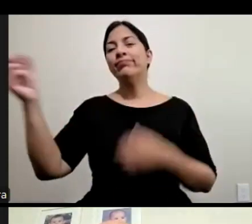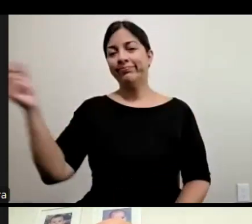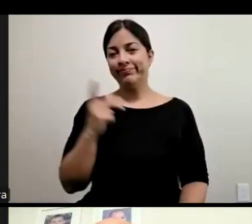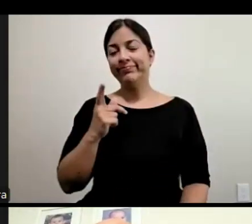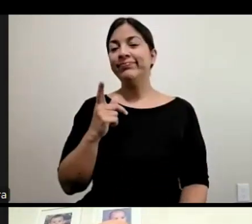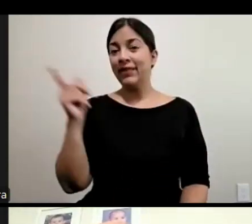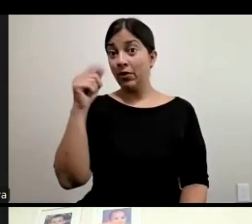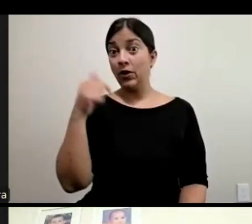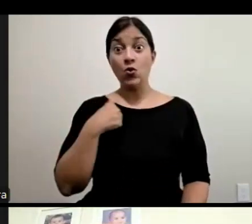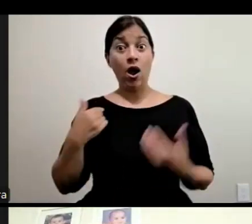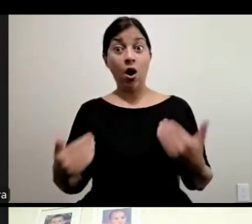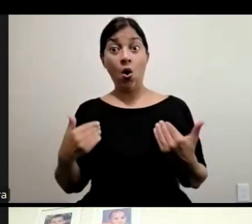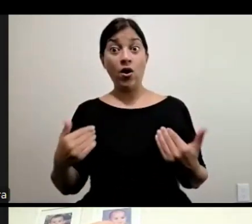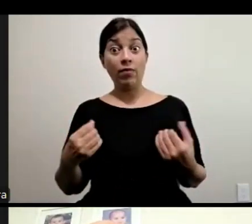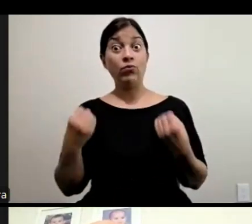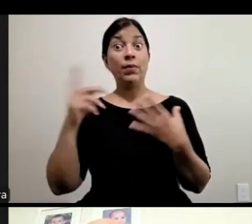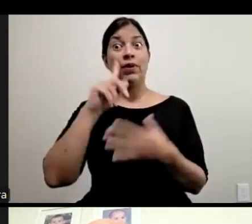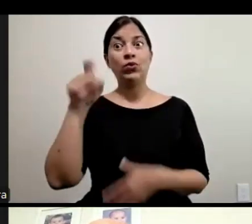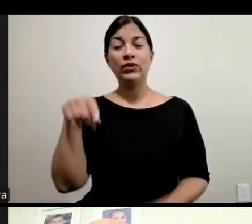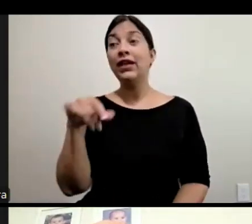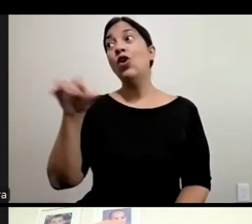yo ahora estoy con un montón de preguntas. Mira, José, sí.